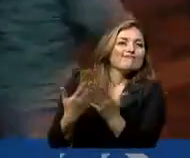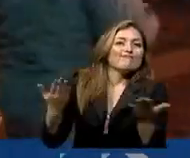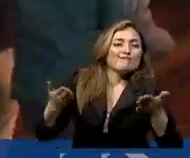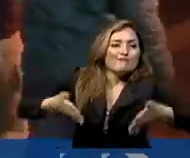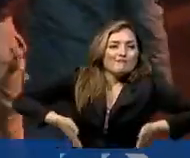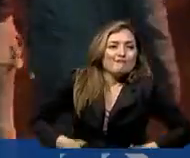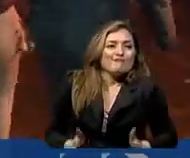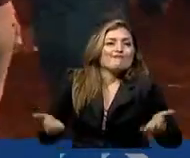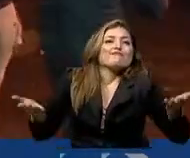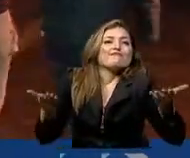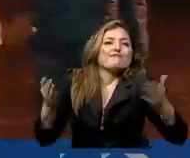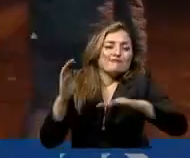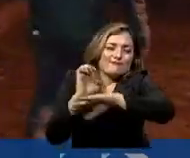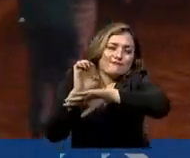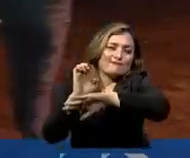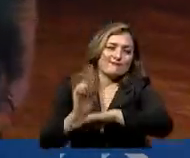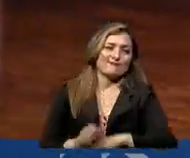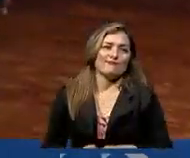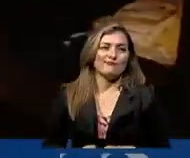nacionalidad ecuatoriana.